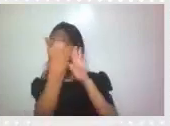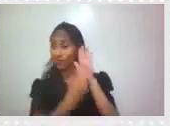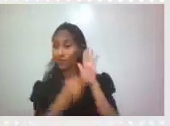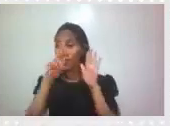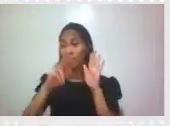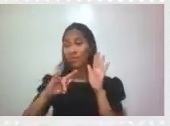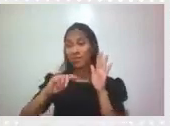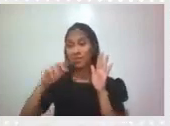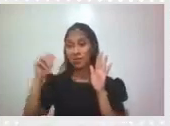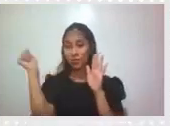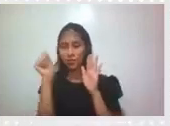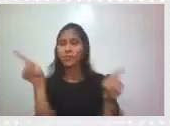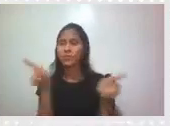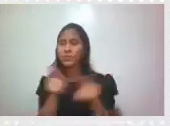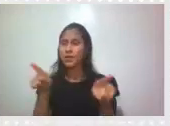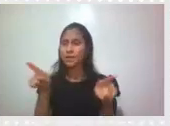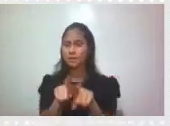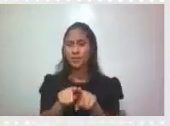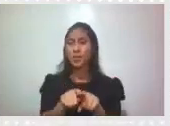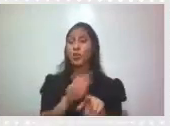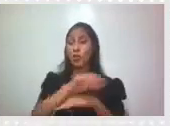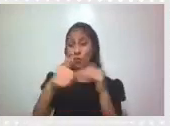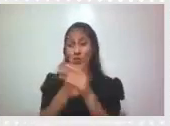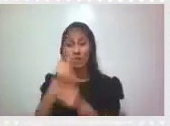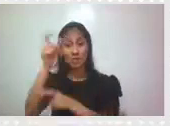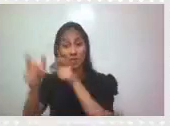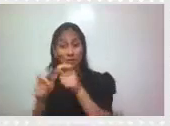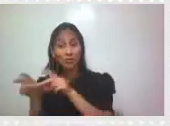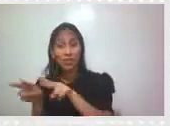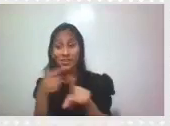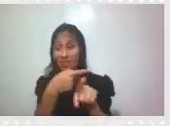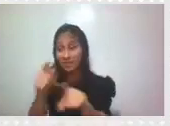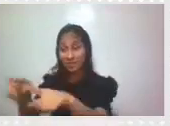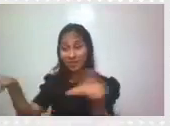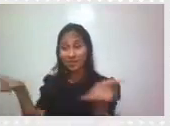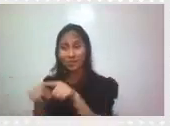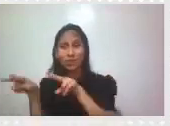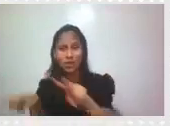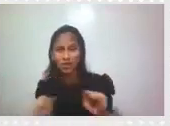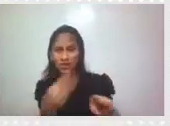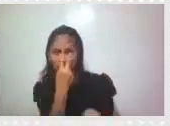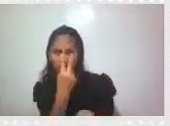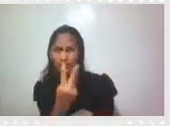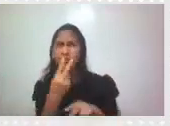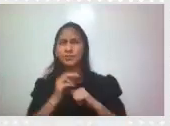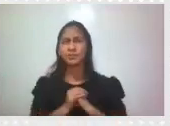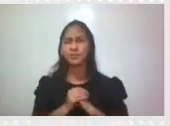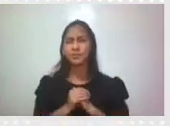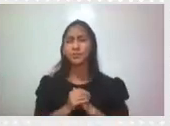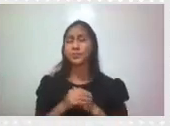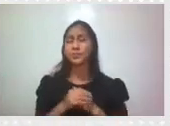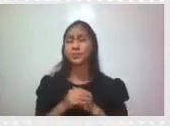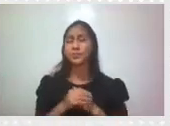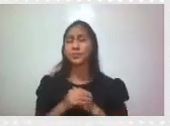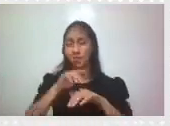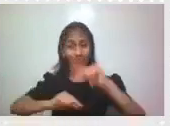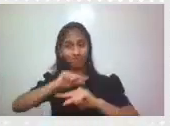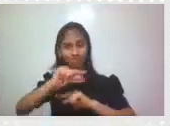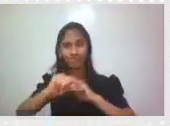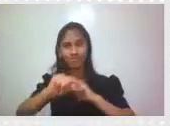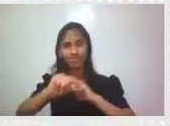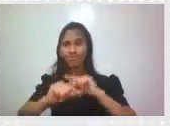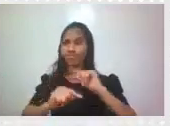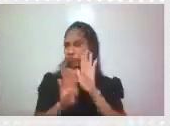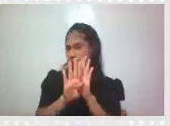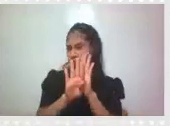también a través de la implementación de la agenda indígena en la primera edición que comprendió el 2020-2021 y lo vamos a seguir manteniendo y